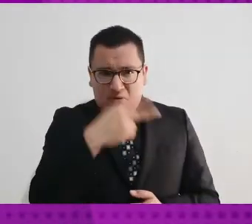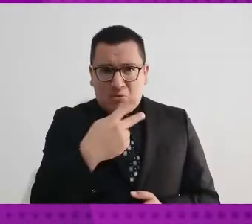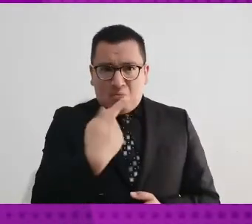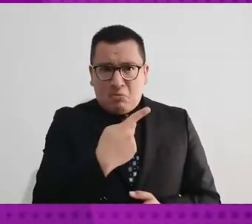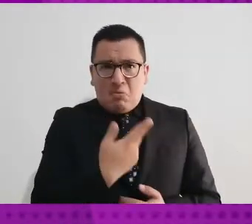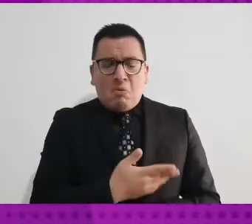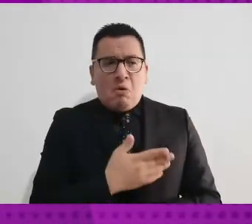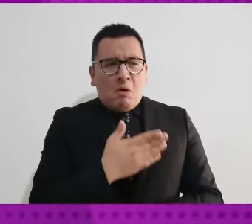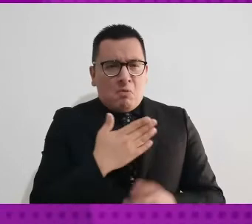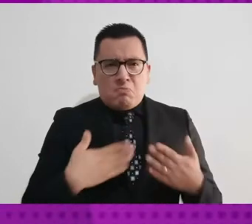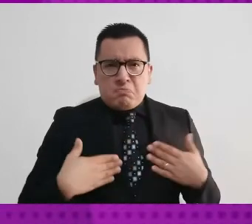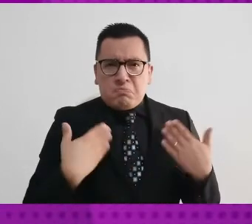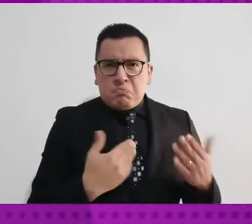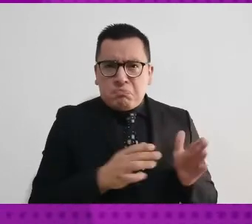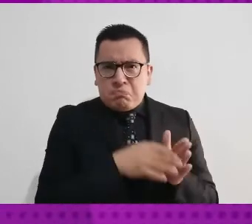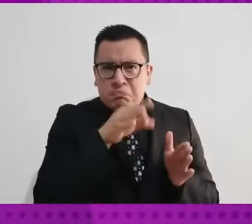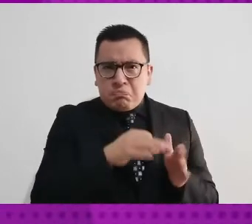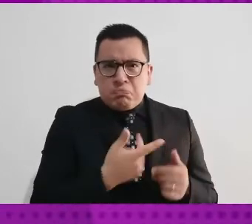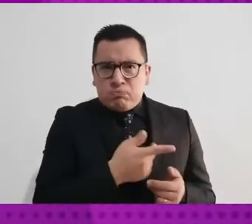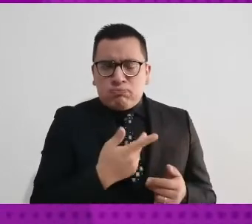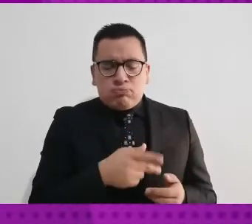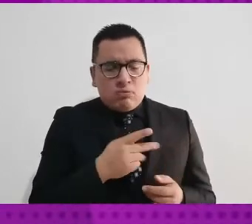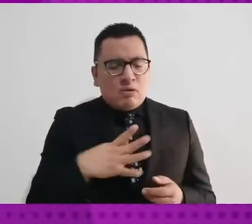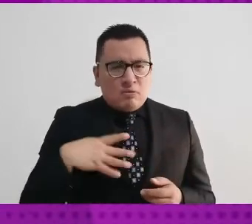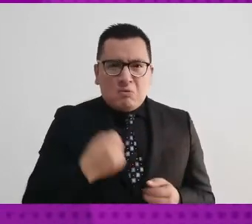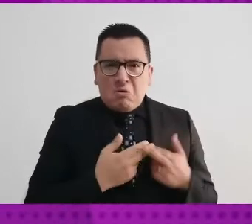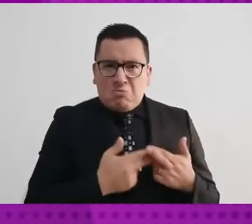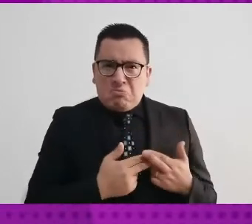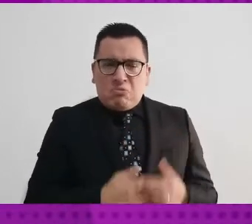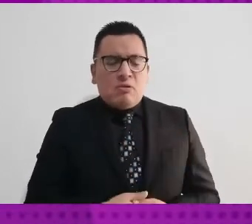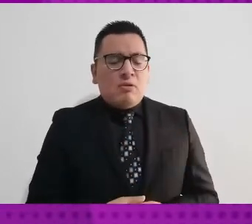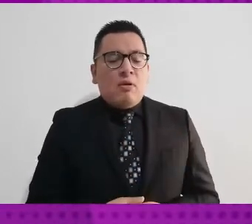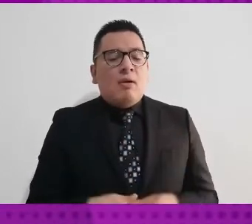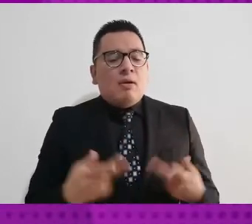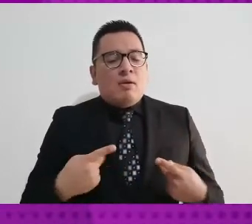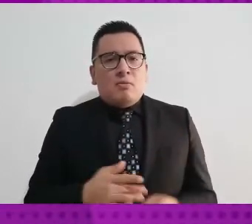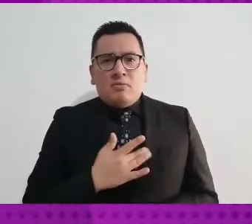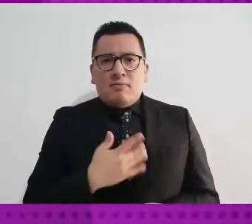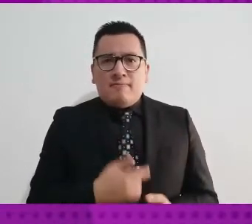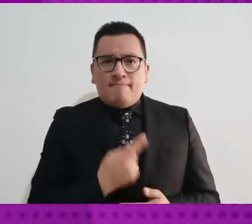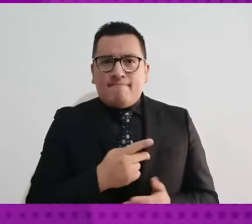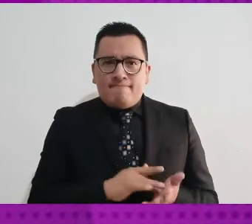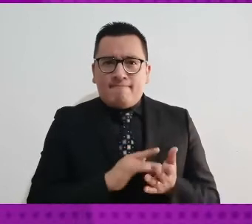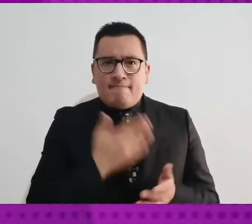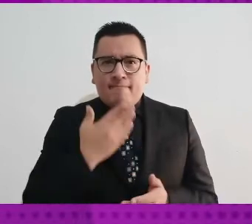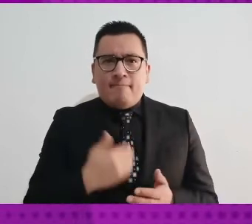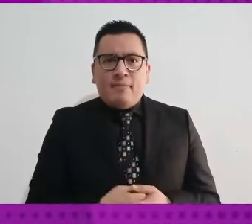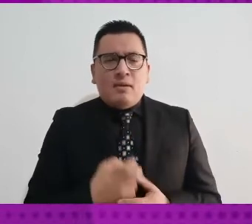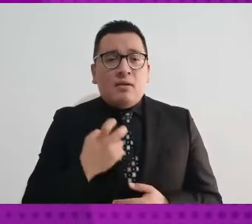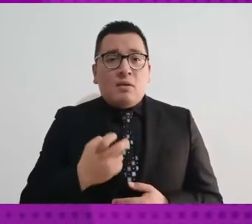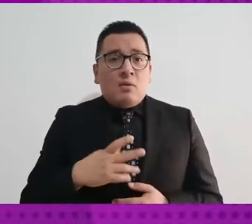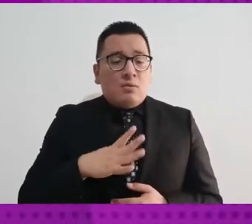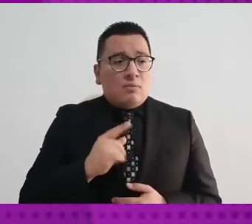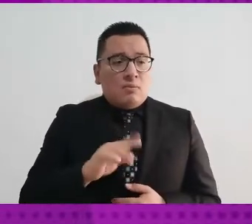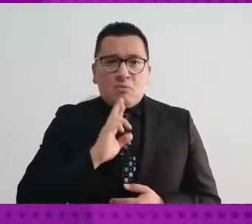sistema certero, robusto, para darle garantías a los ciudadanos de que su voto cuente y se cuente bien, ¿no? Y que los